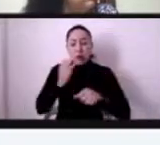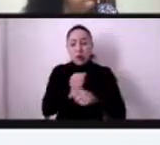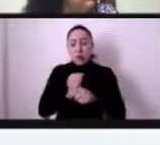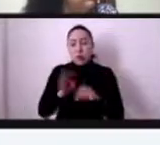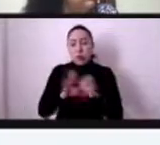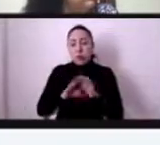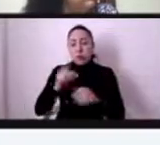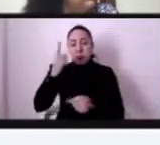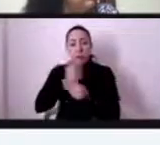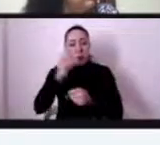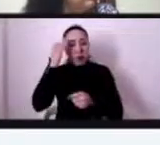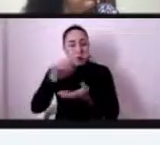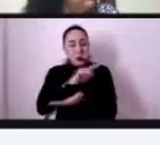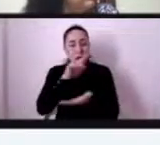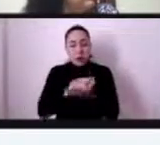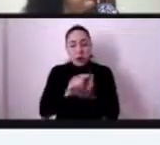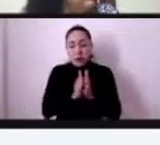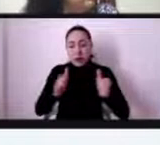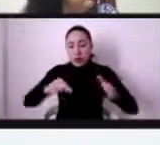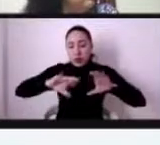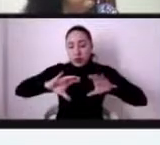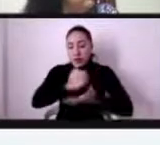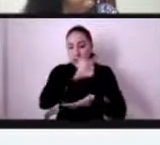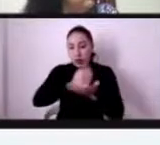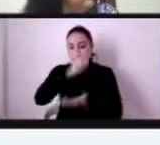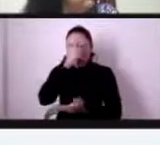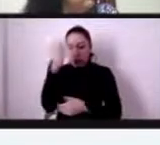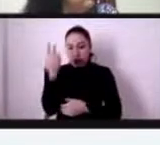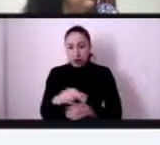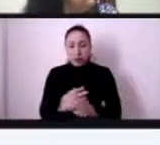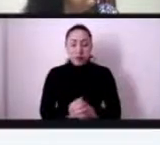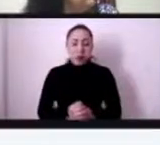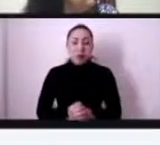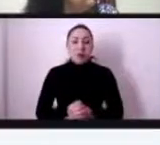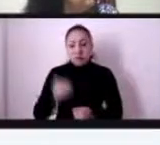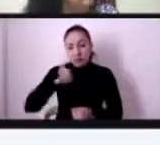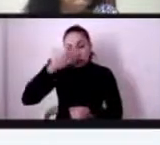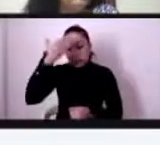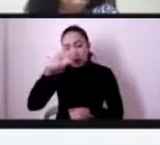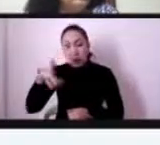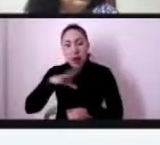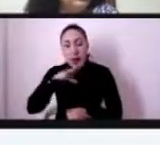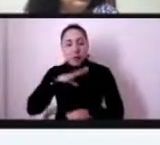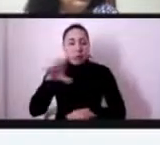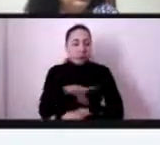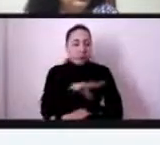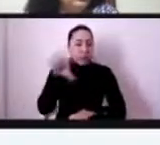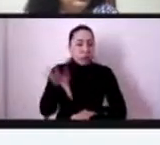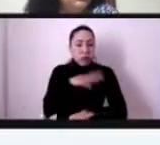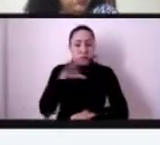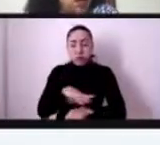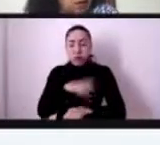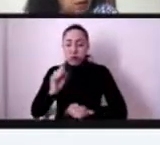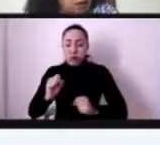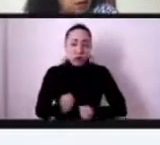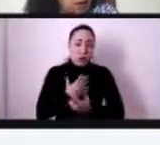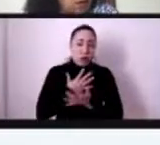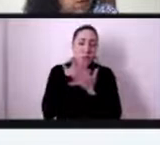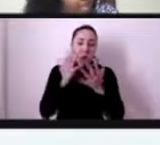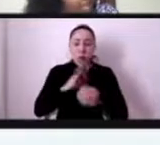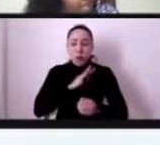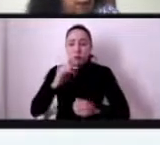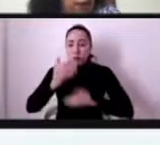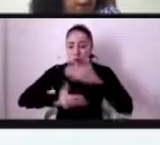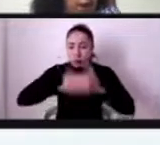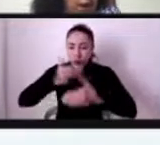de la Ciudad de México. Sé que tu energía y entusiasmo te llevarán muy lejos y que en donde sea que te desempeñes